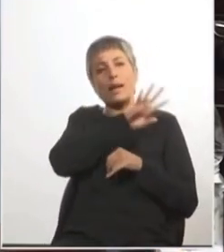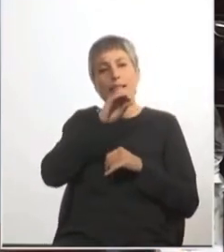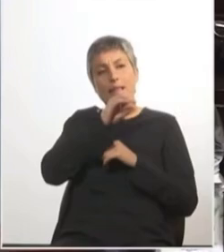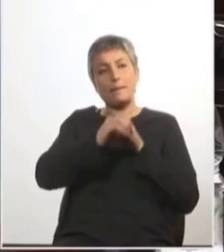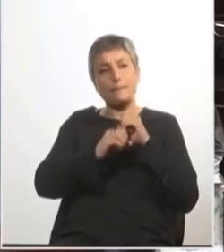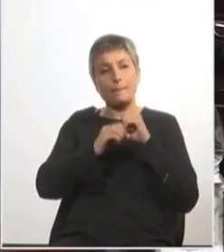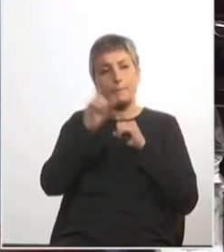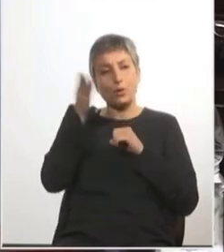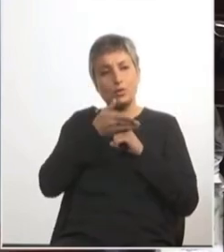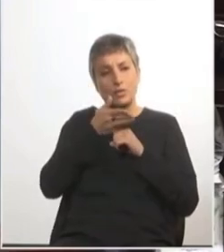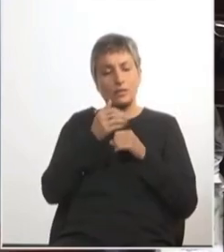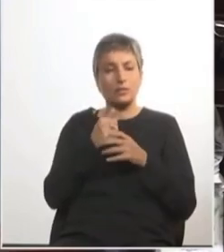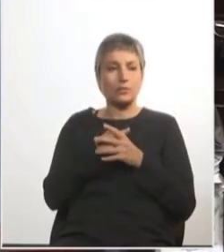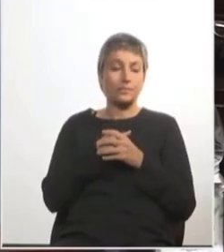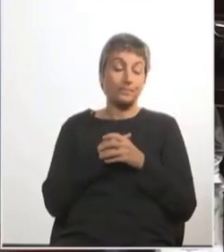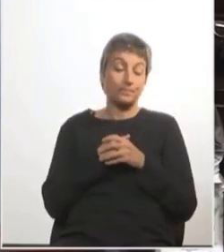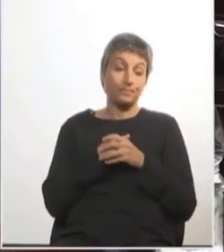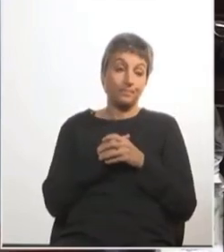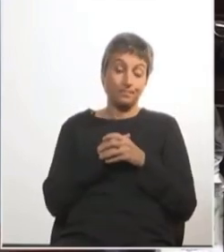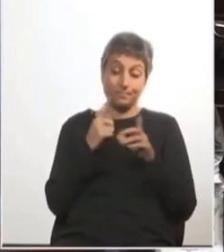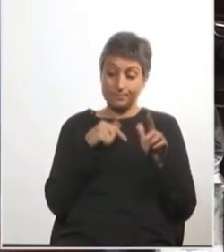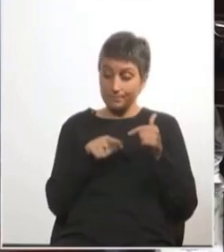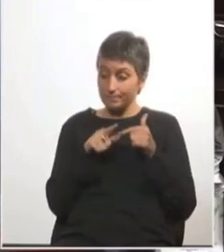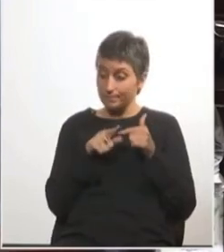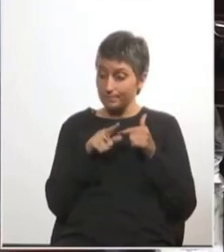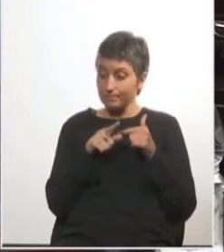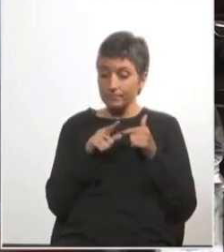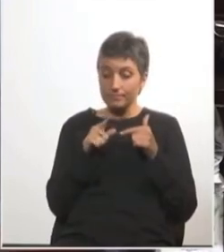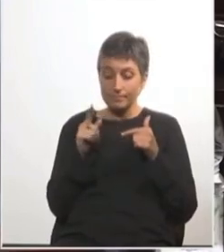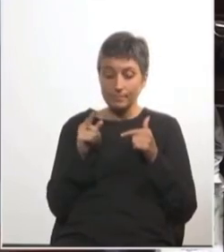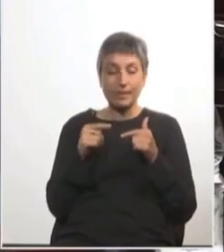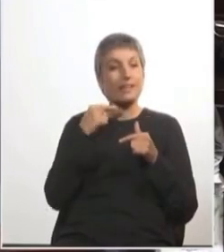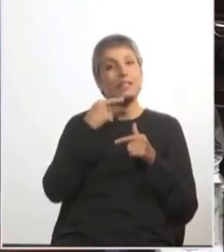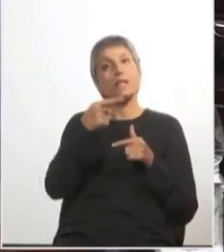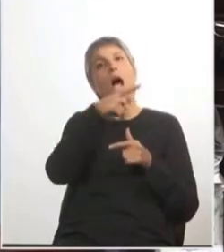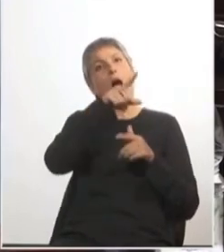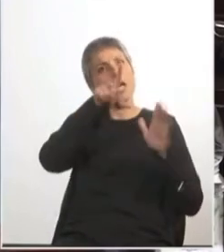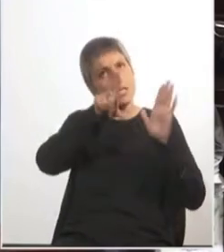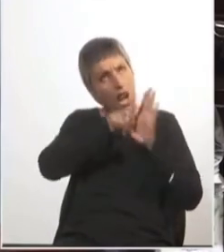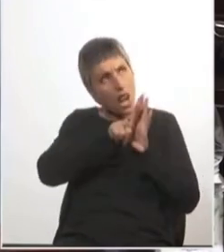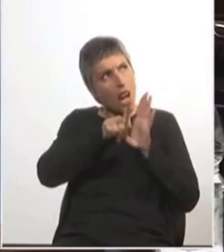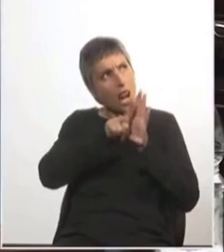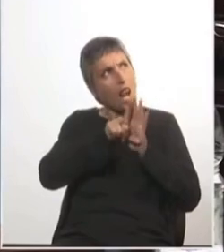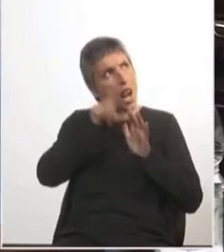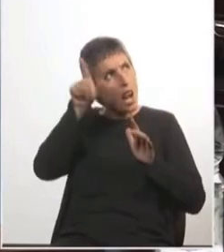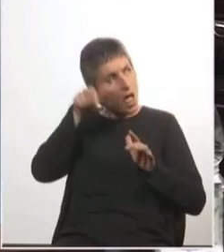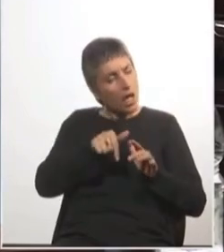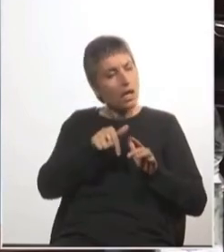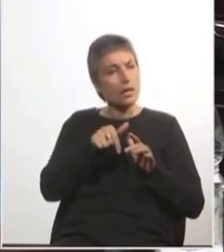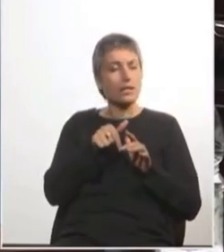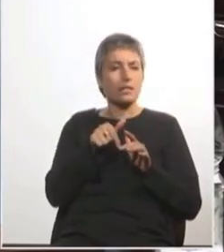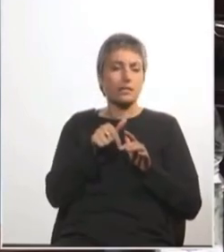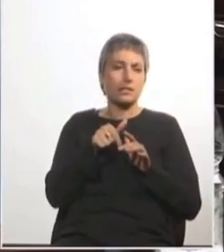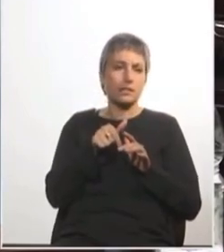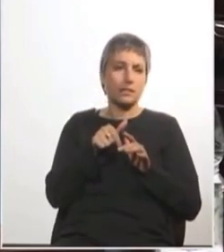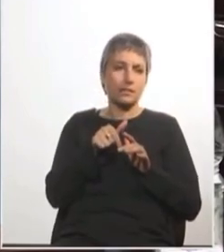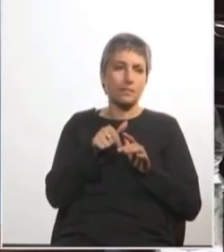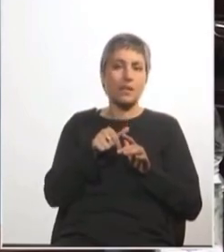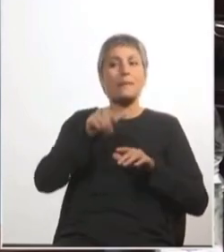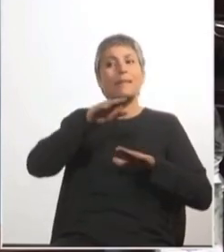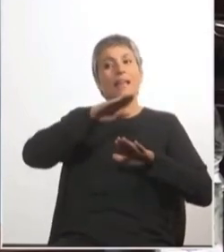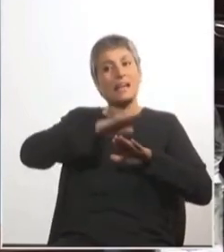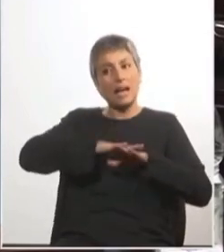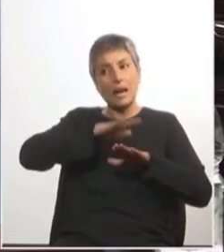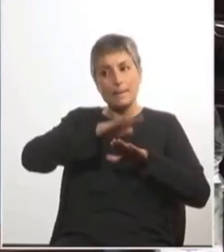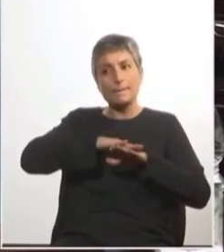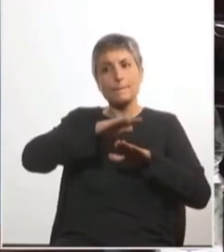40%. Pero entonces se decía, bueno, esa ley es la que trae en buena medida la responsabilidad